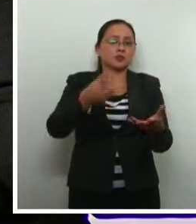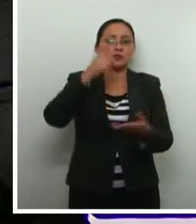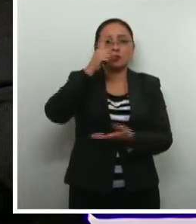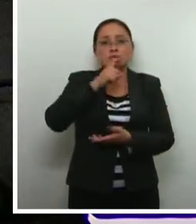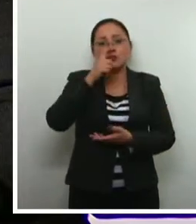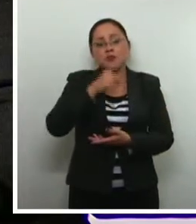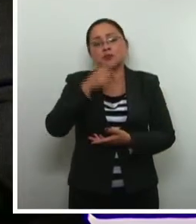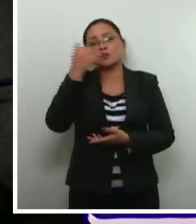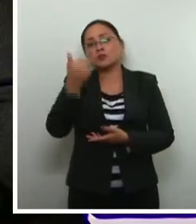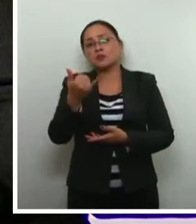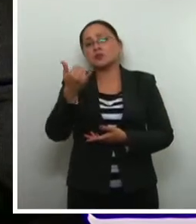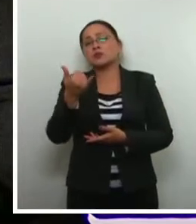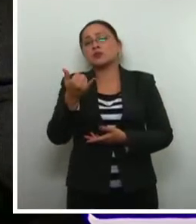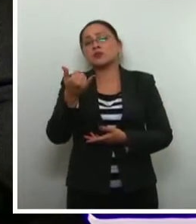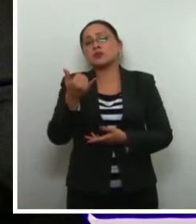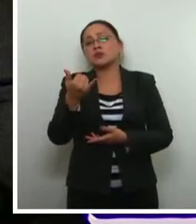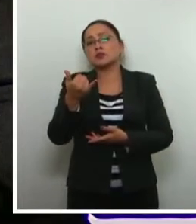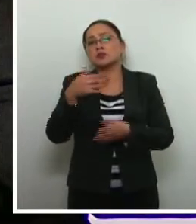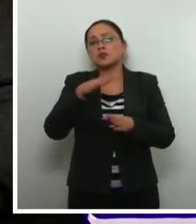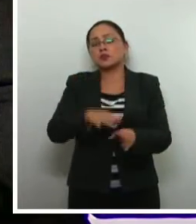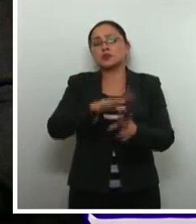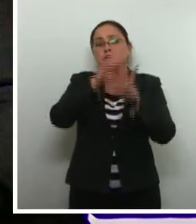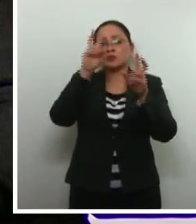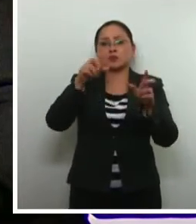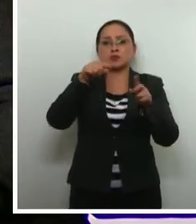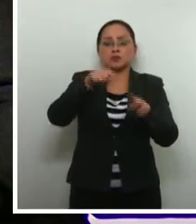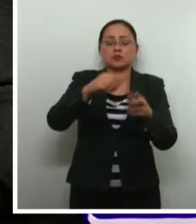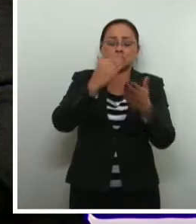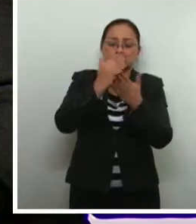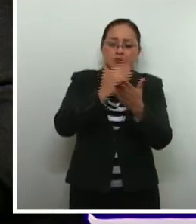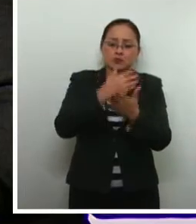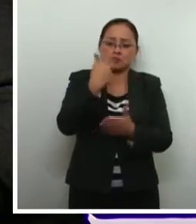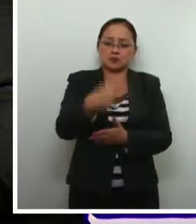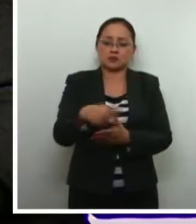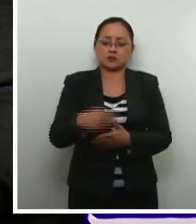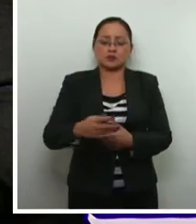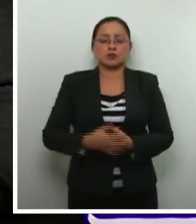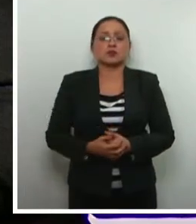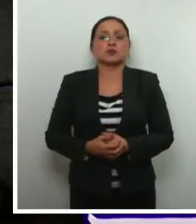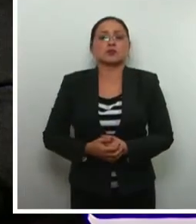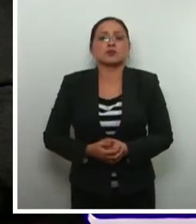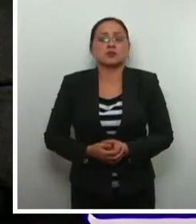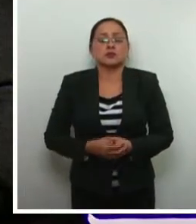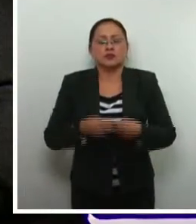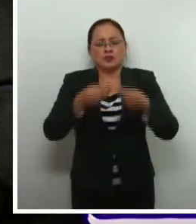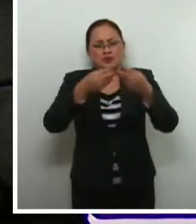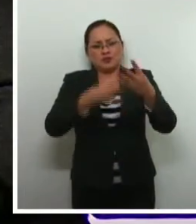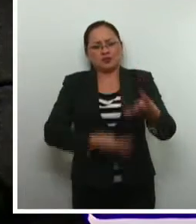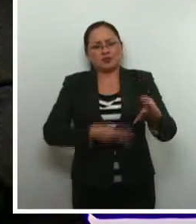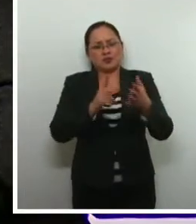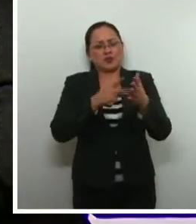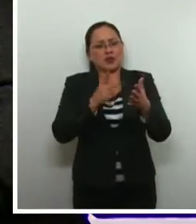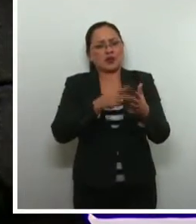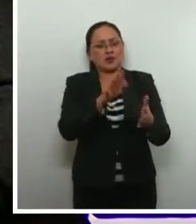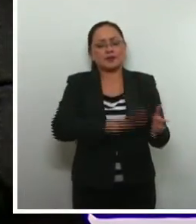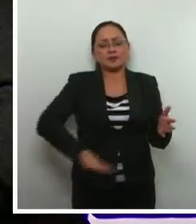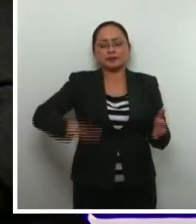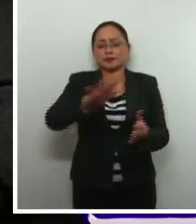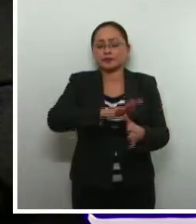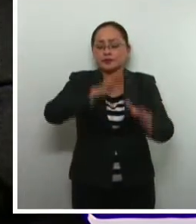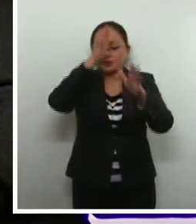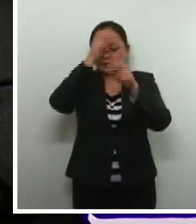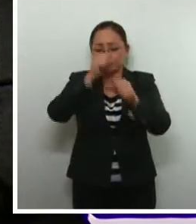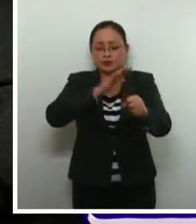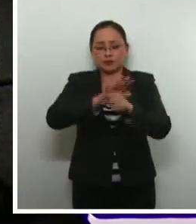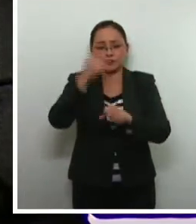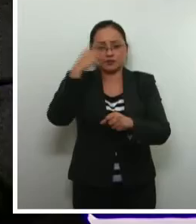y la naturaleza jurídica del organismo. En todos los casos siempre acordamos que para